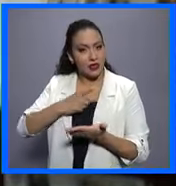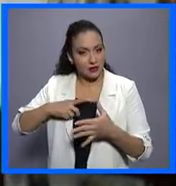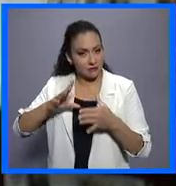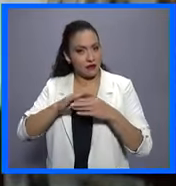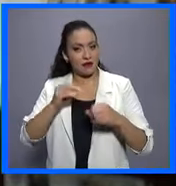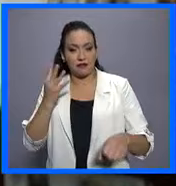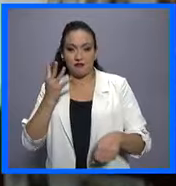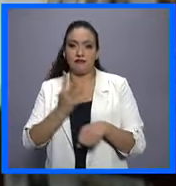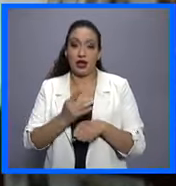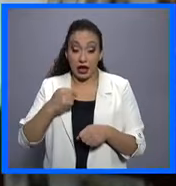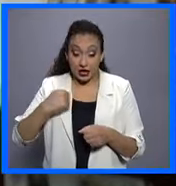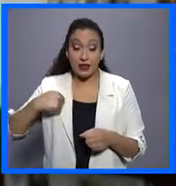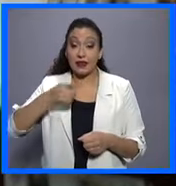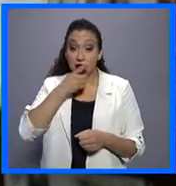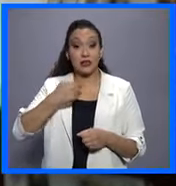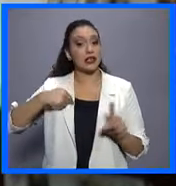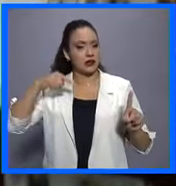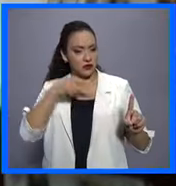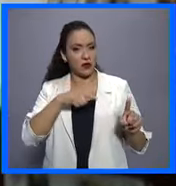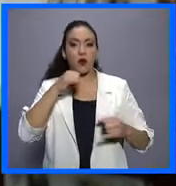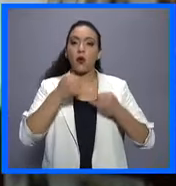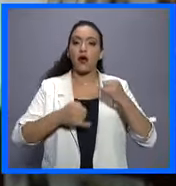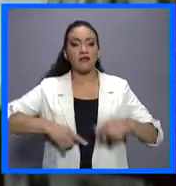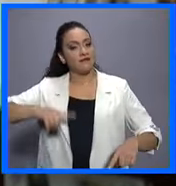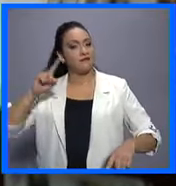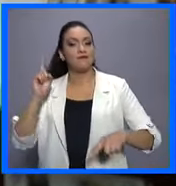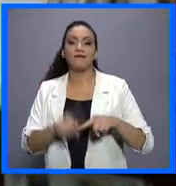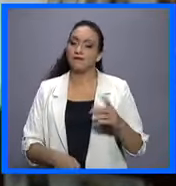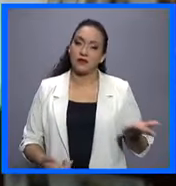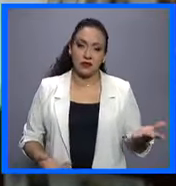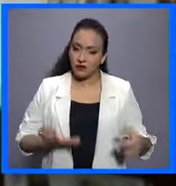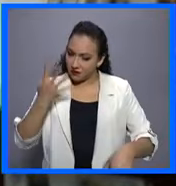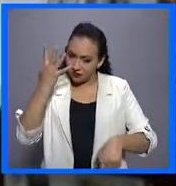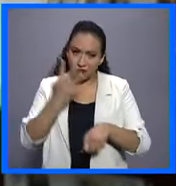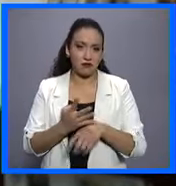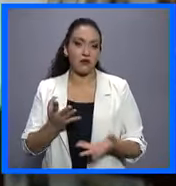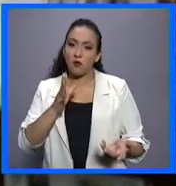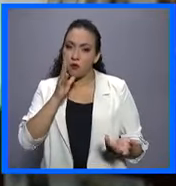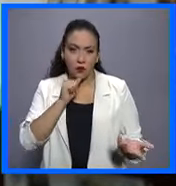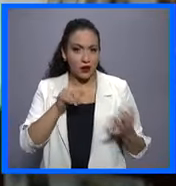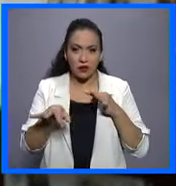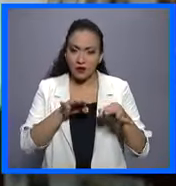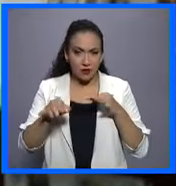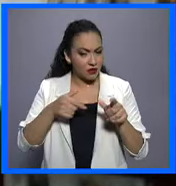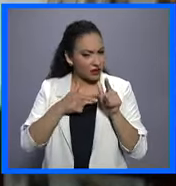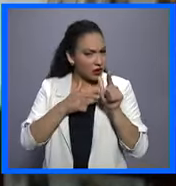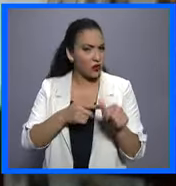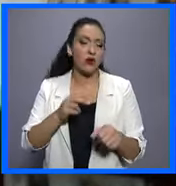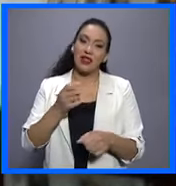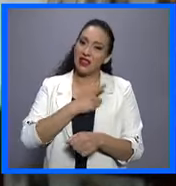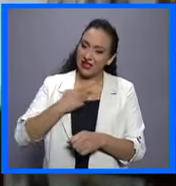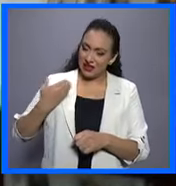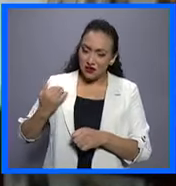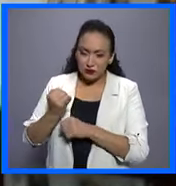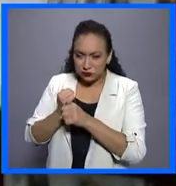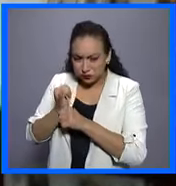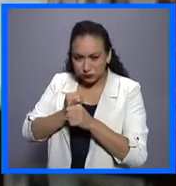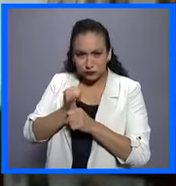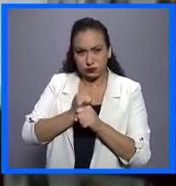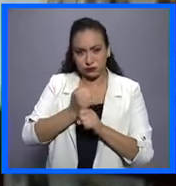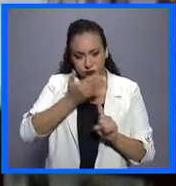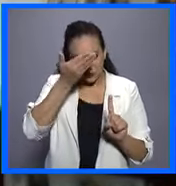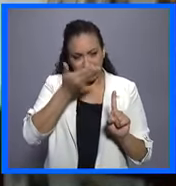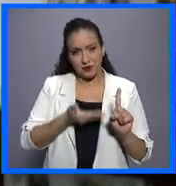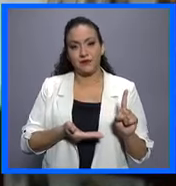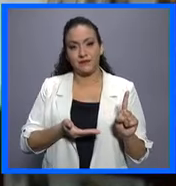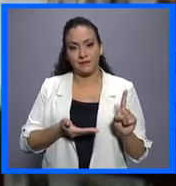nos autoriza a suspender al juez en tanto se concluyen las investigaciones y ya